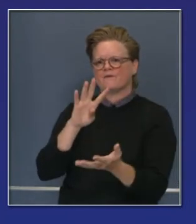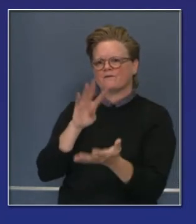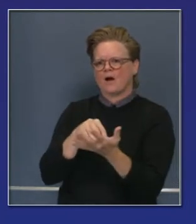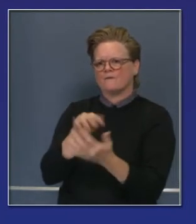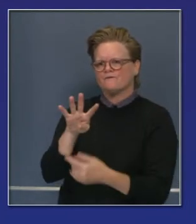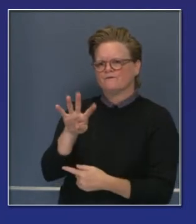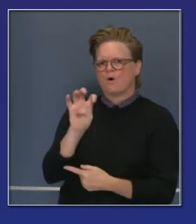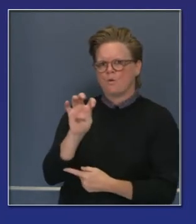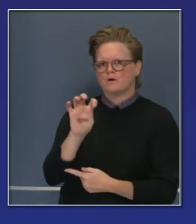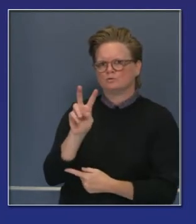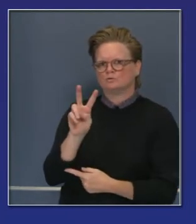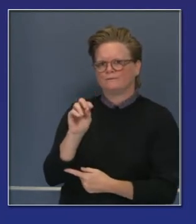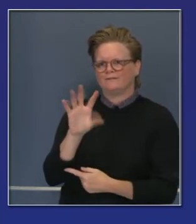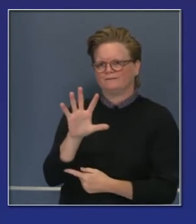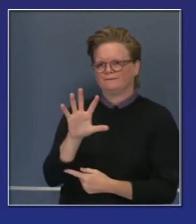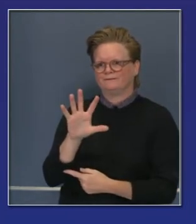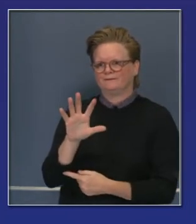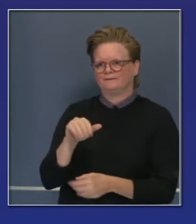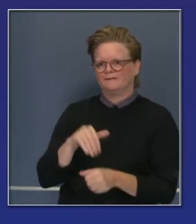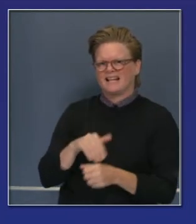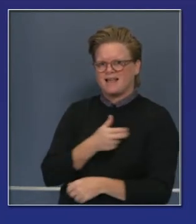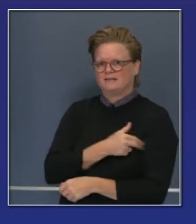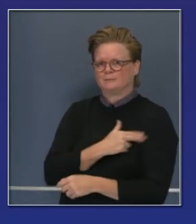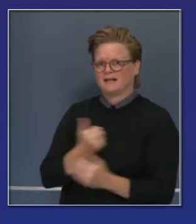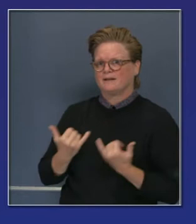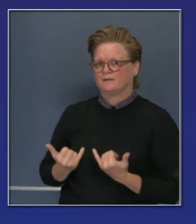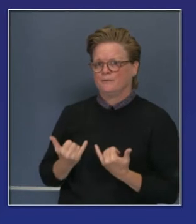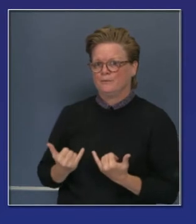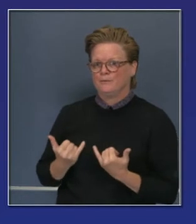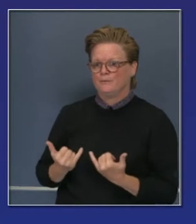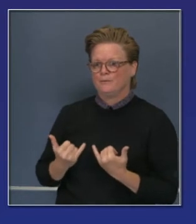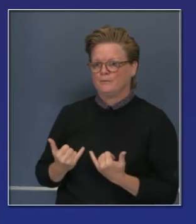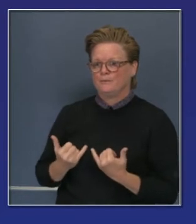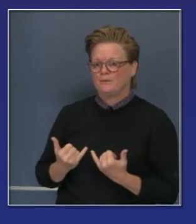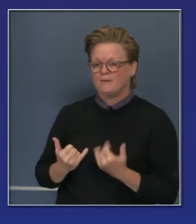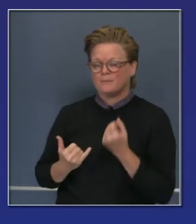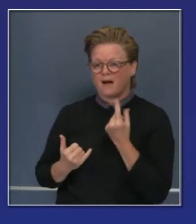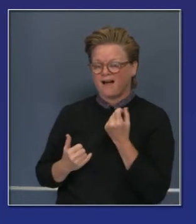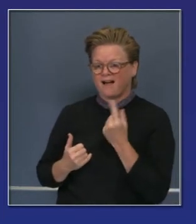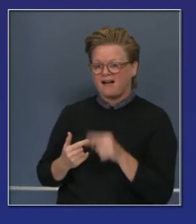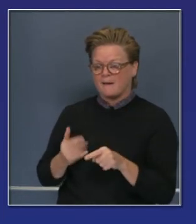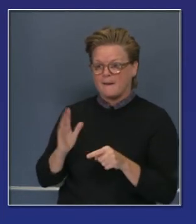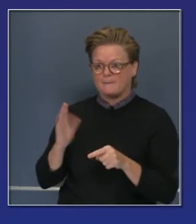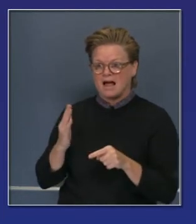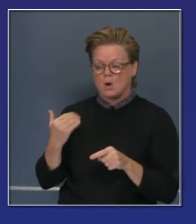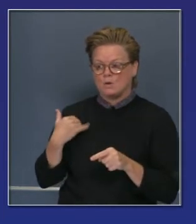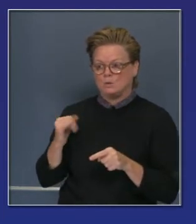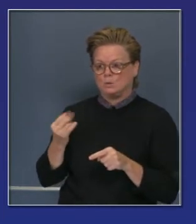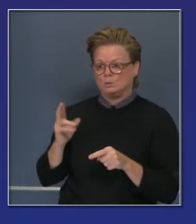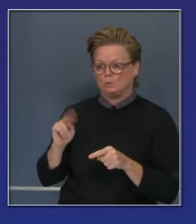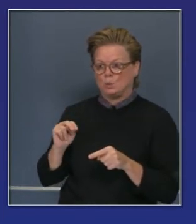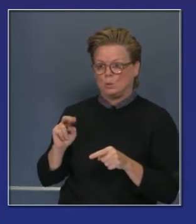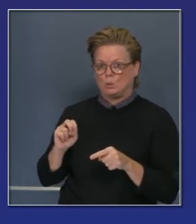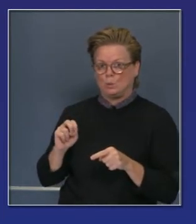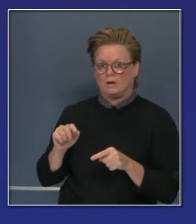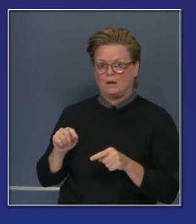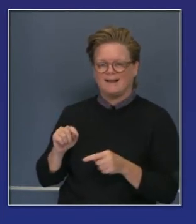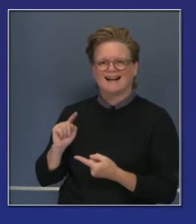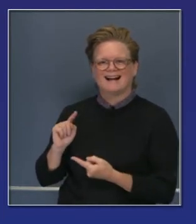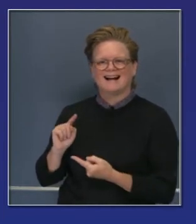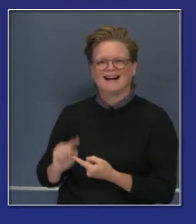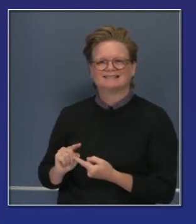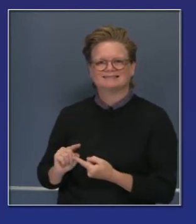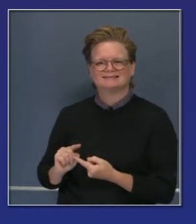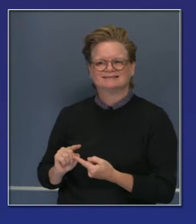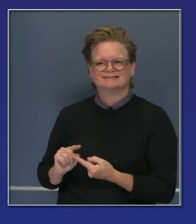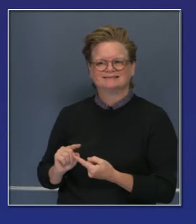4,205 hoy día en los hospitales, sigue siendo más alto que lo que vimos en junio y a principios en